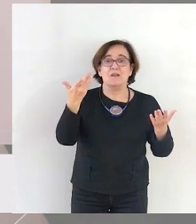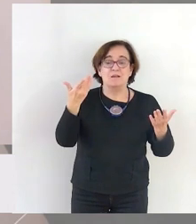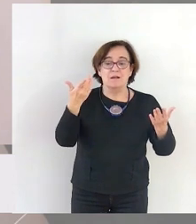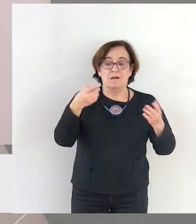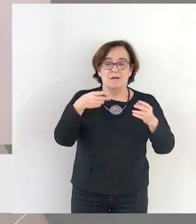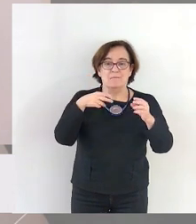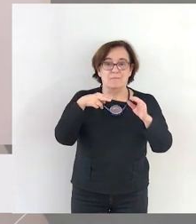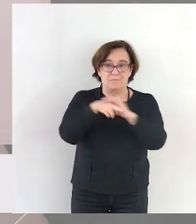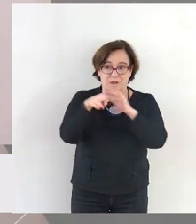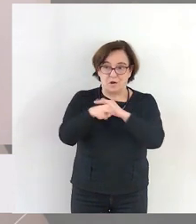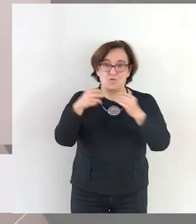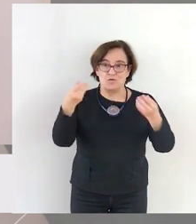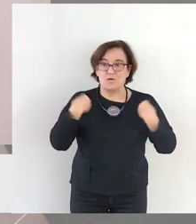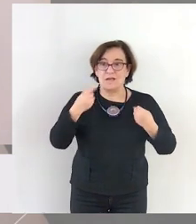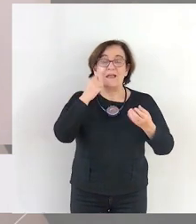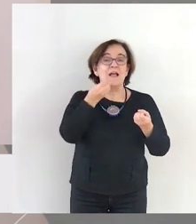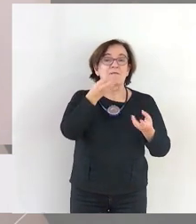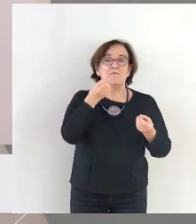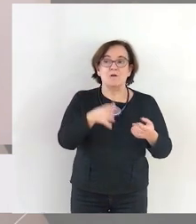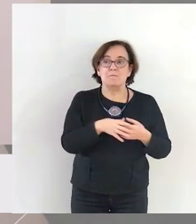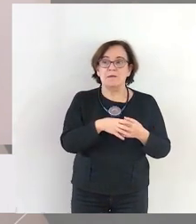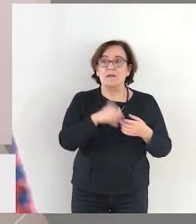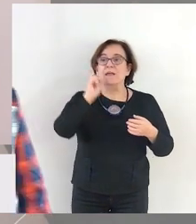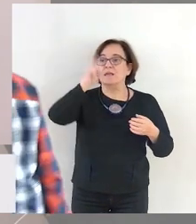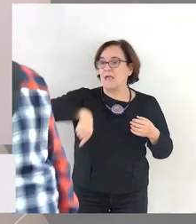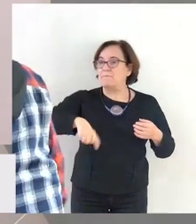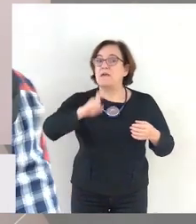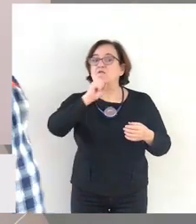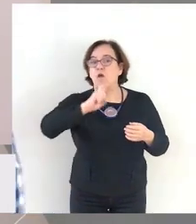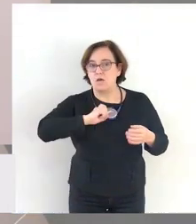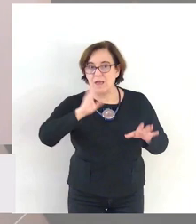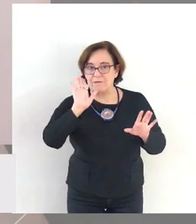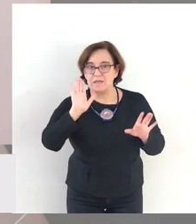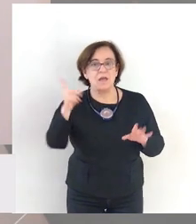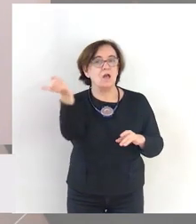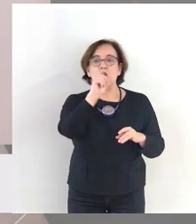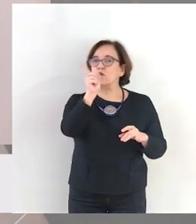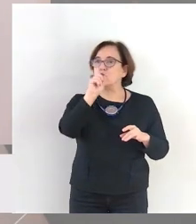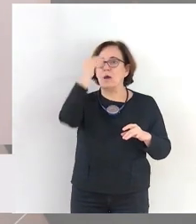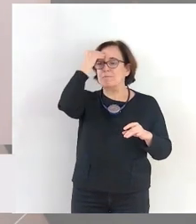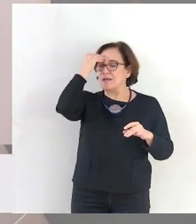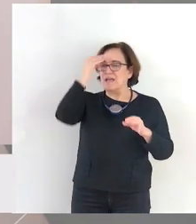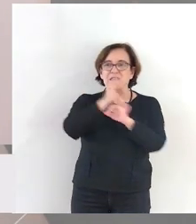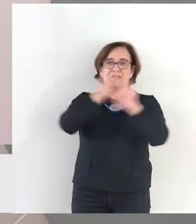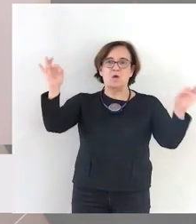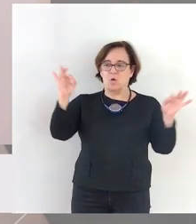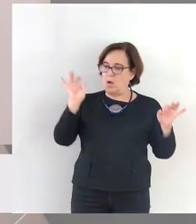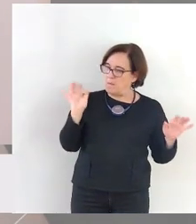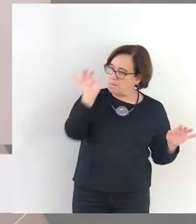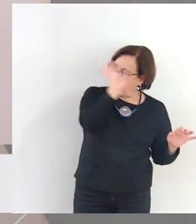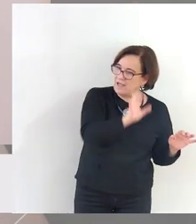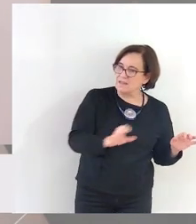de vida el informe sin embargo también nos advertía no obstante ningún país ni